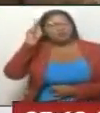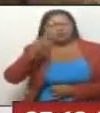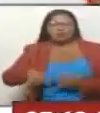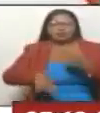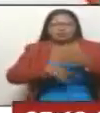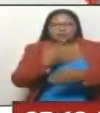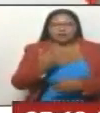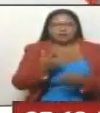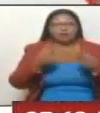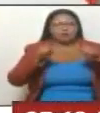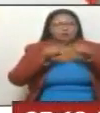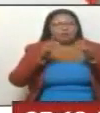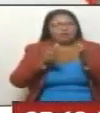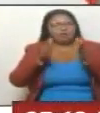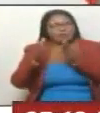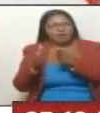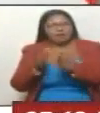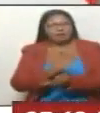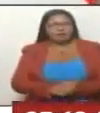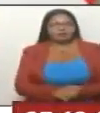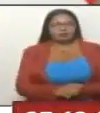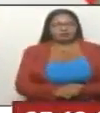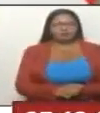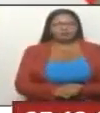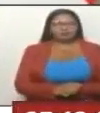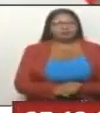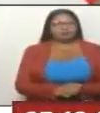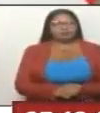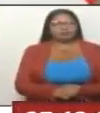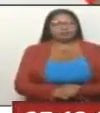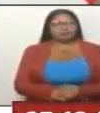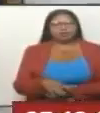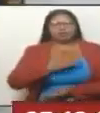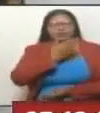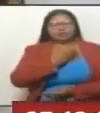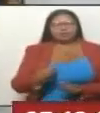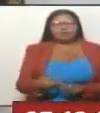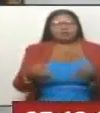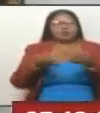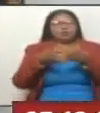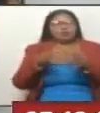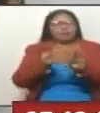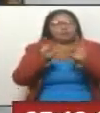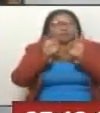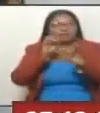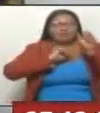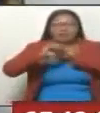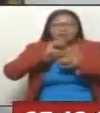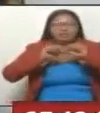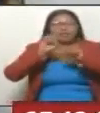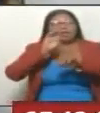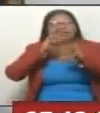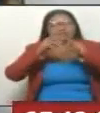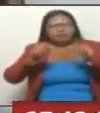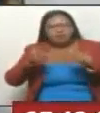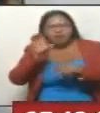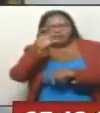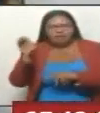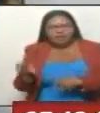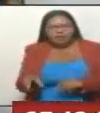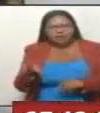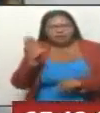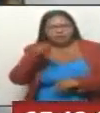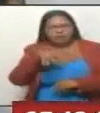Ezcarra. Además, él es presidente de la Comisión Especial para la Defensa del Territorio de la Guayana Esequiba y